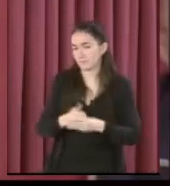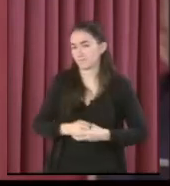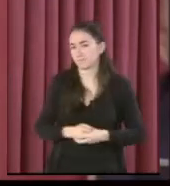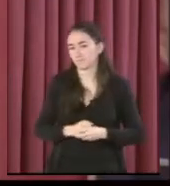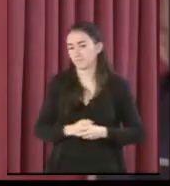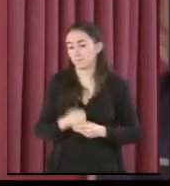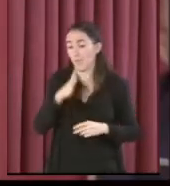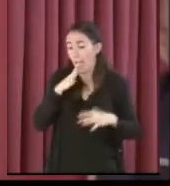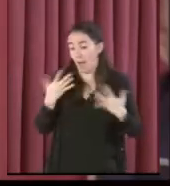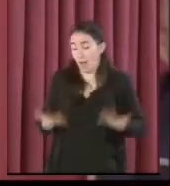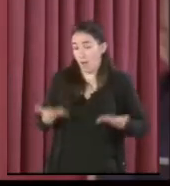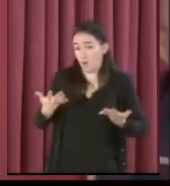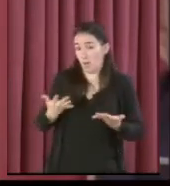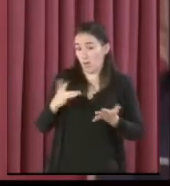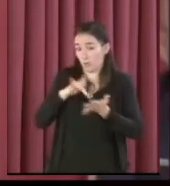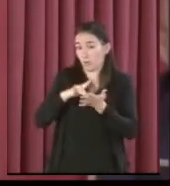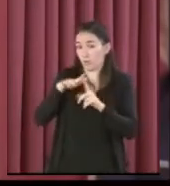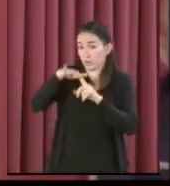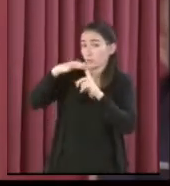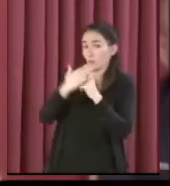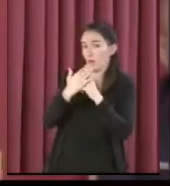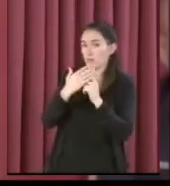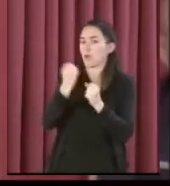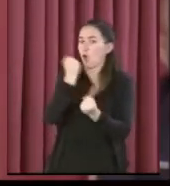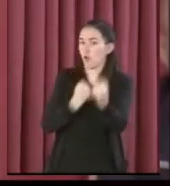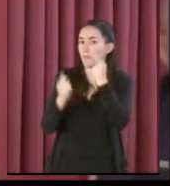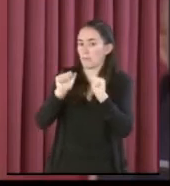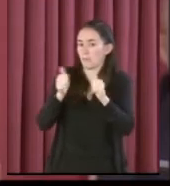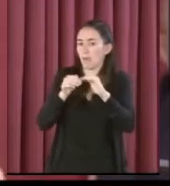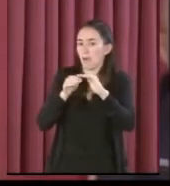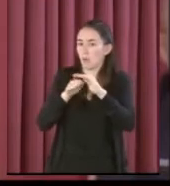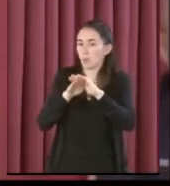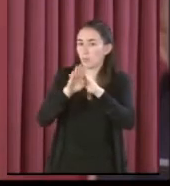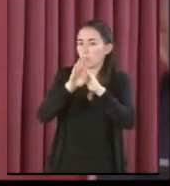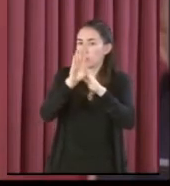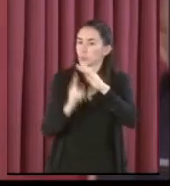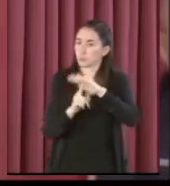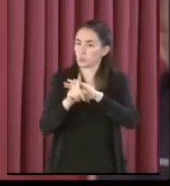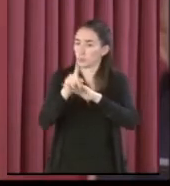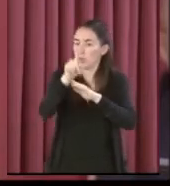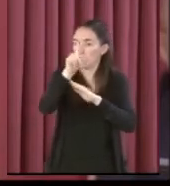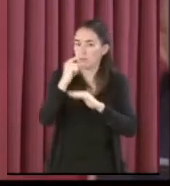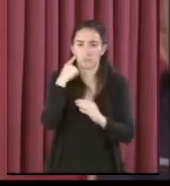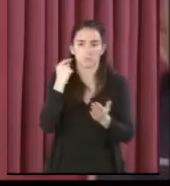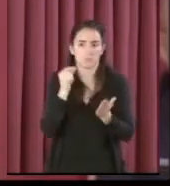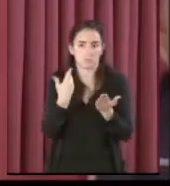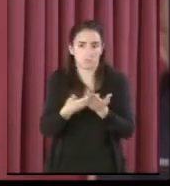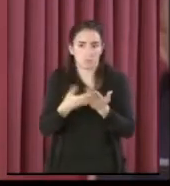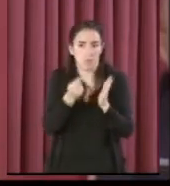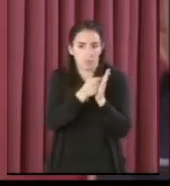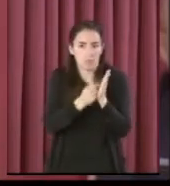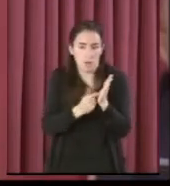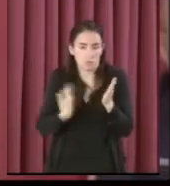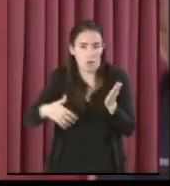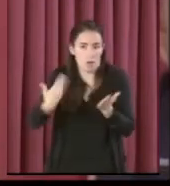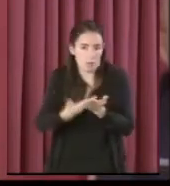El momento actual viene marcado por un crecimiento económico, un crecimiento económico que tiene reflejo en datos. La economía